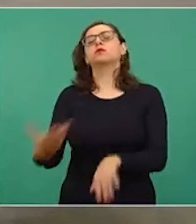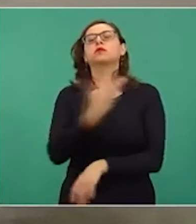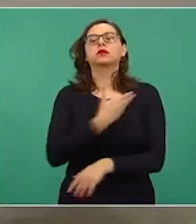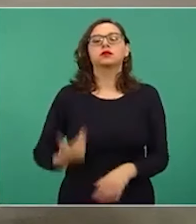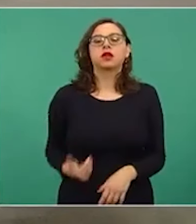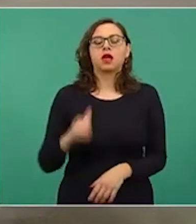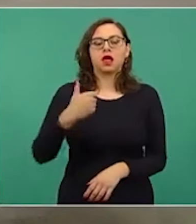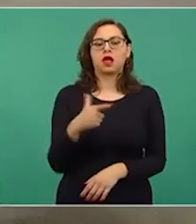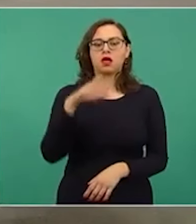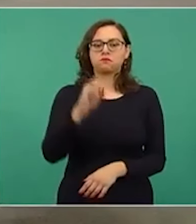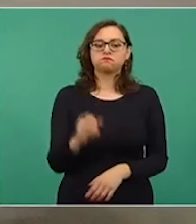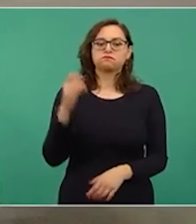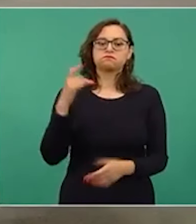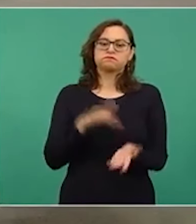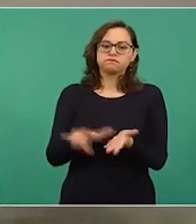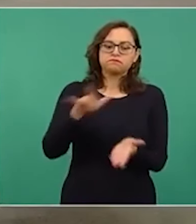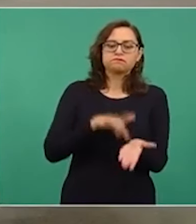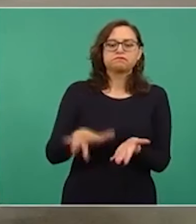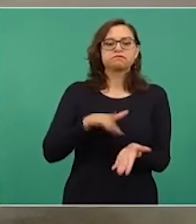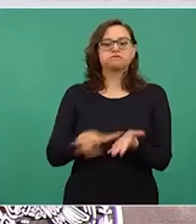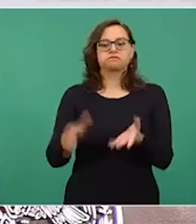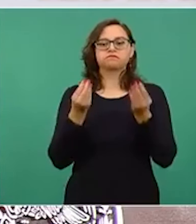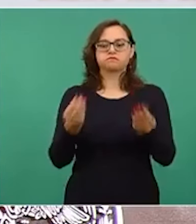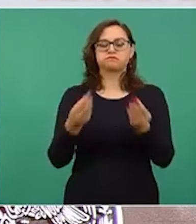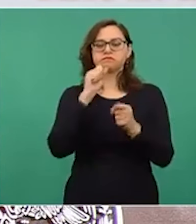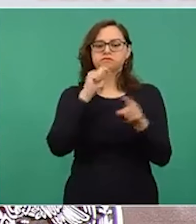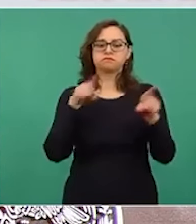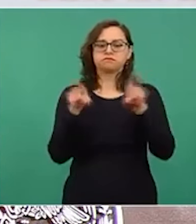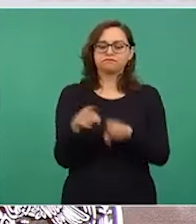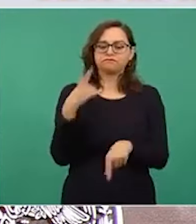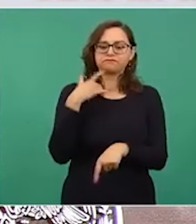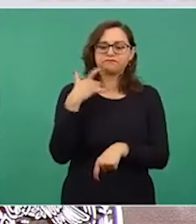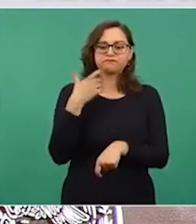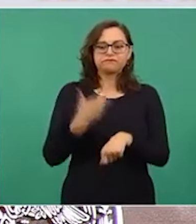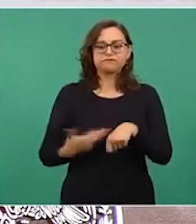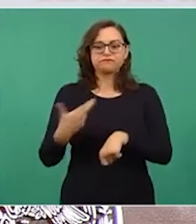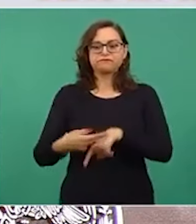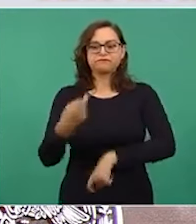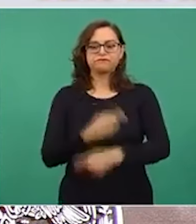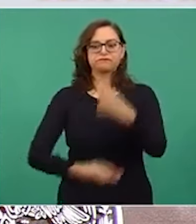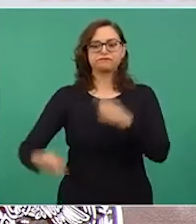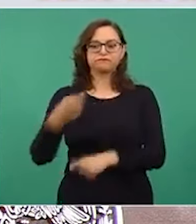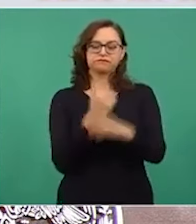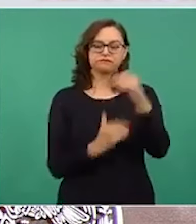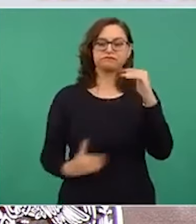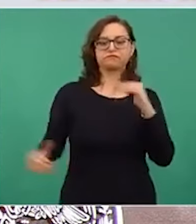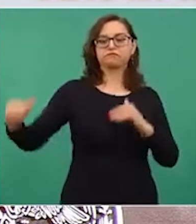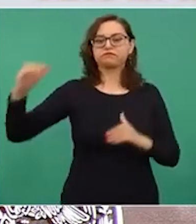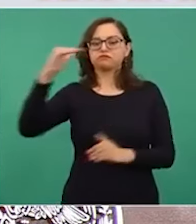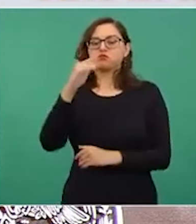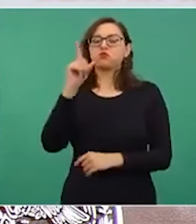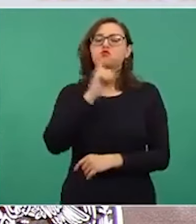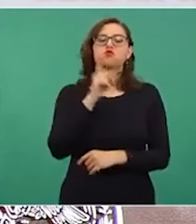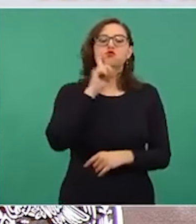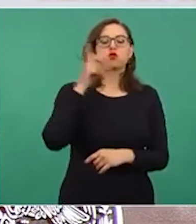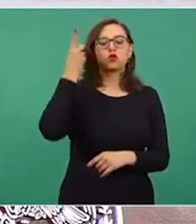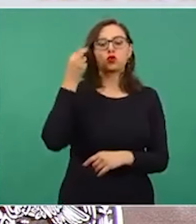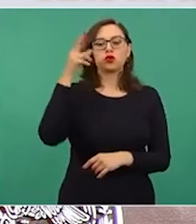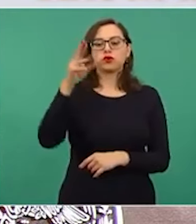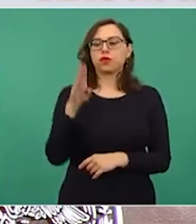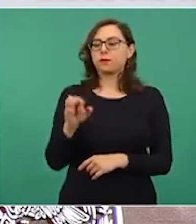República y por las gestiones diplomáticas del más alto nivel, encabezadas por la doctora Beatriz Gutiérrez Müller, a